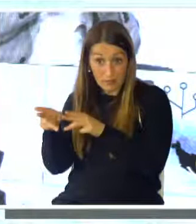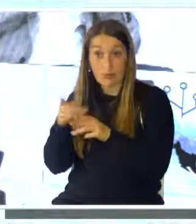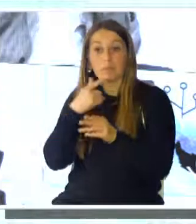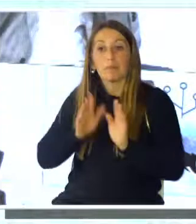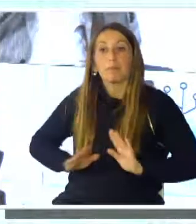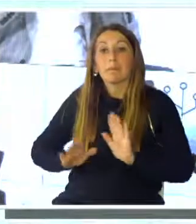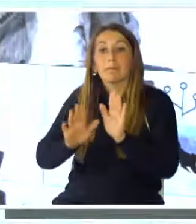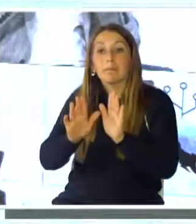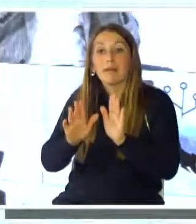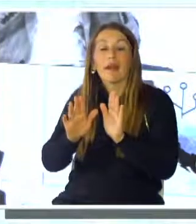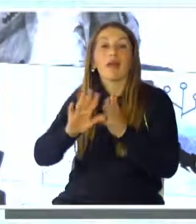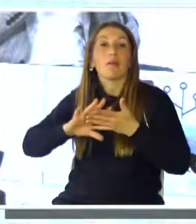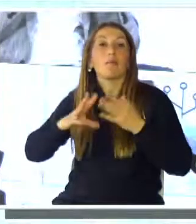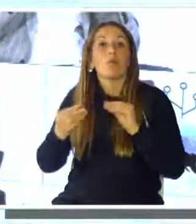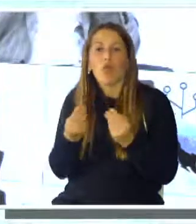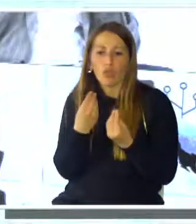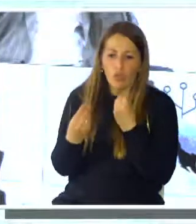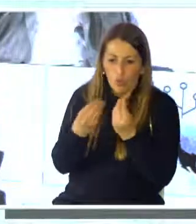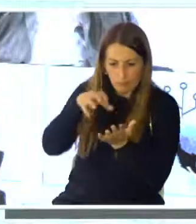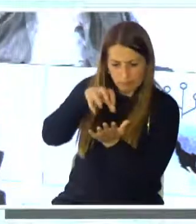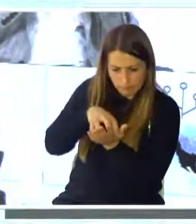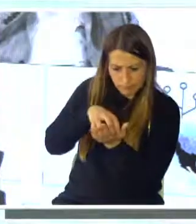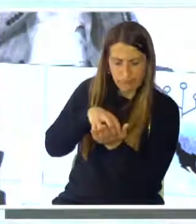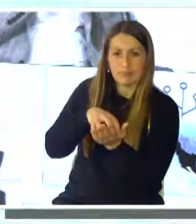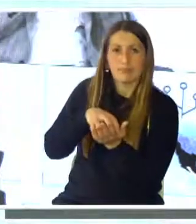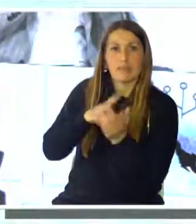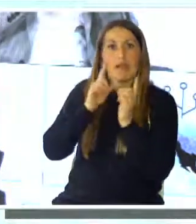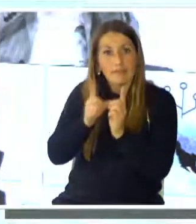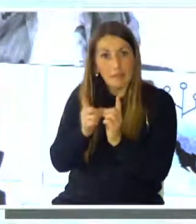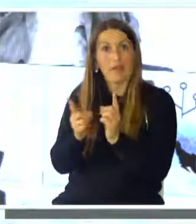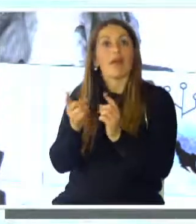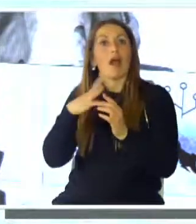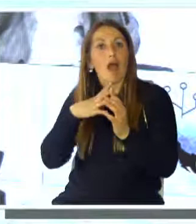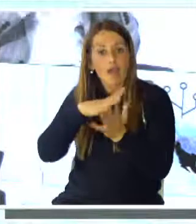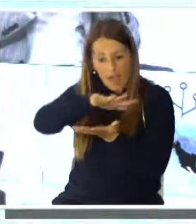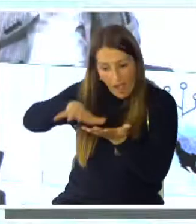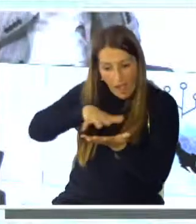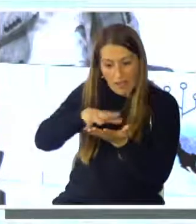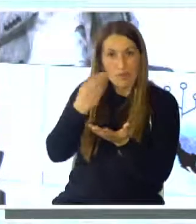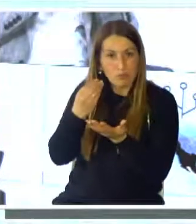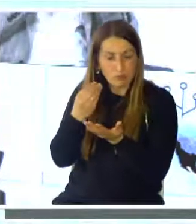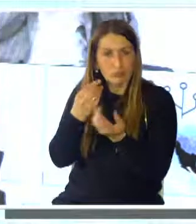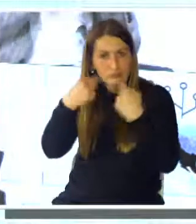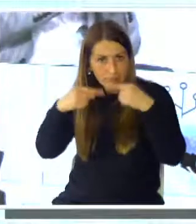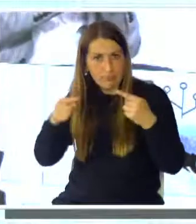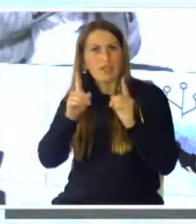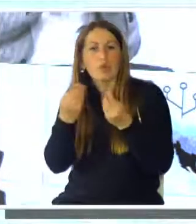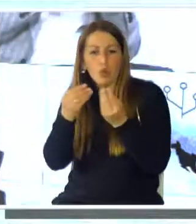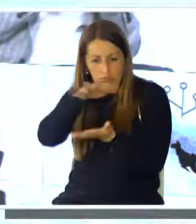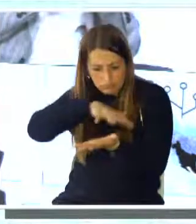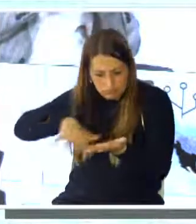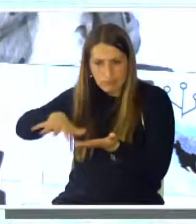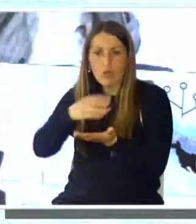modelo predictivo que diga dónde vamos a estar escuelas incluye muchas variables muchas áreas incluye cómo se está moviendo una ciudad